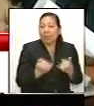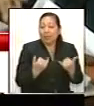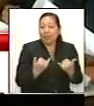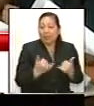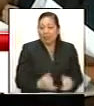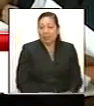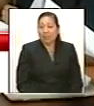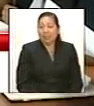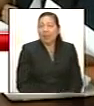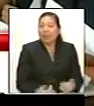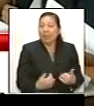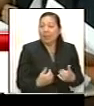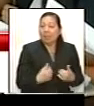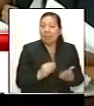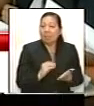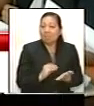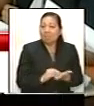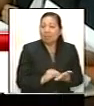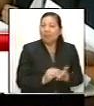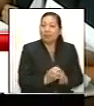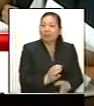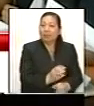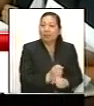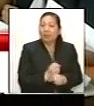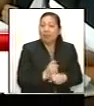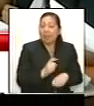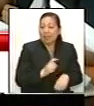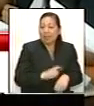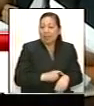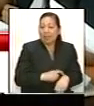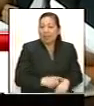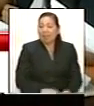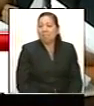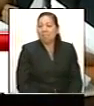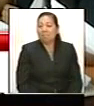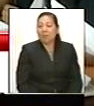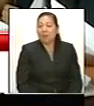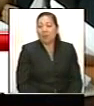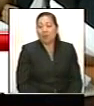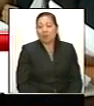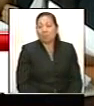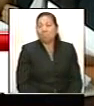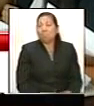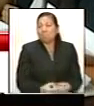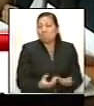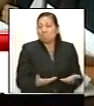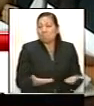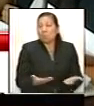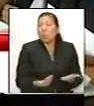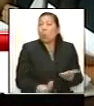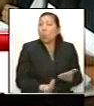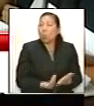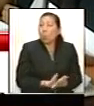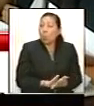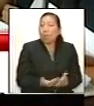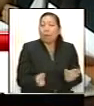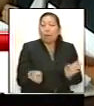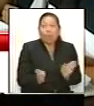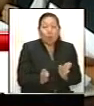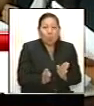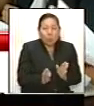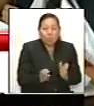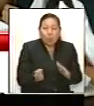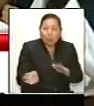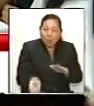caso debería de haber mayor sostenibilidad en el tiempo, porque todavía está bastante como nuevo el asunto y yo creo